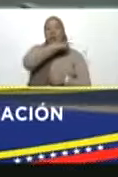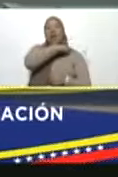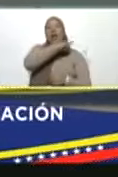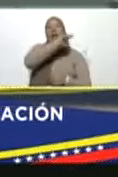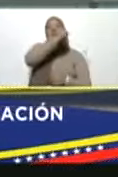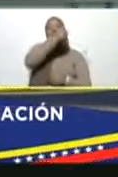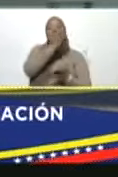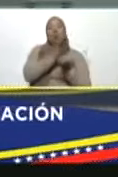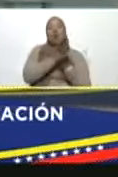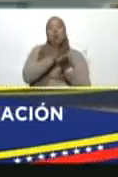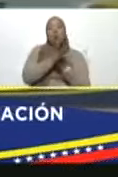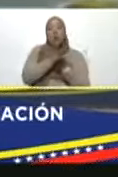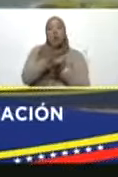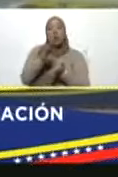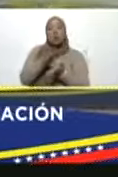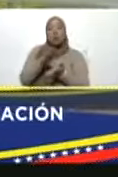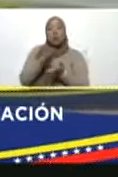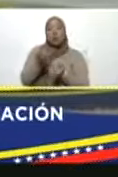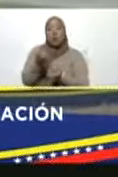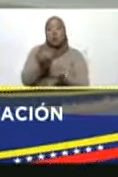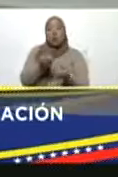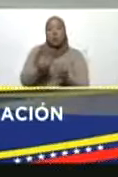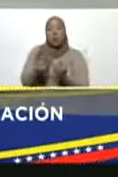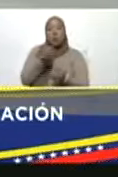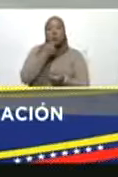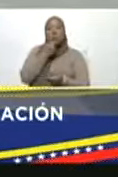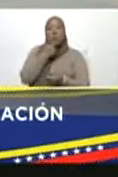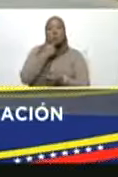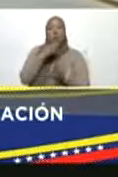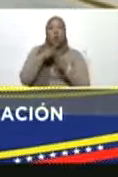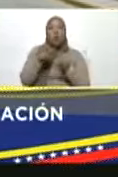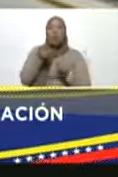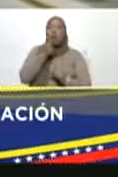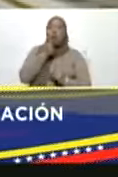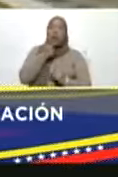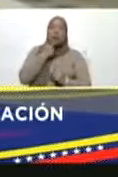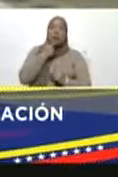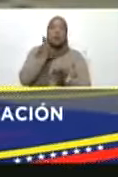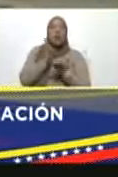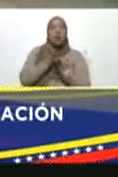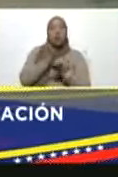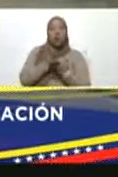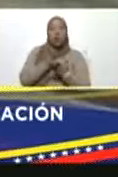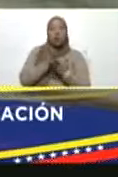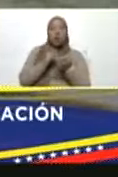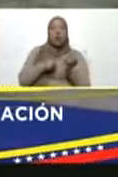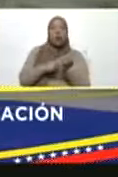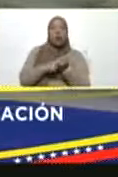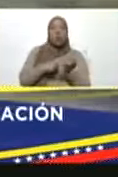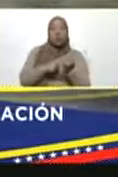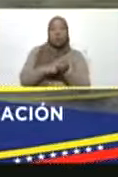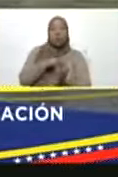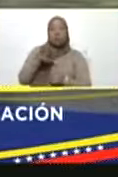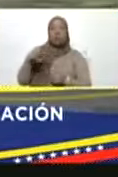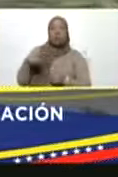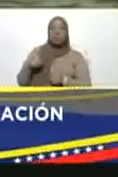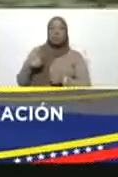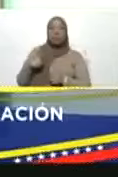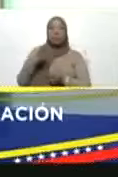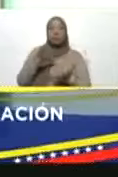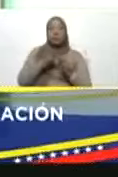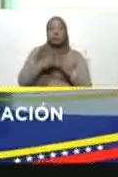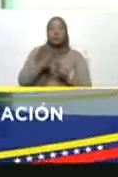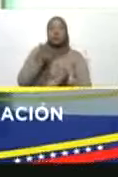Jardín. Eternamente agradecida por todo, todo, todo el apoyo que nos ha dado a la